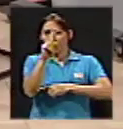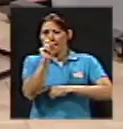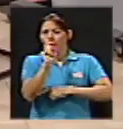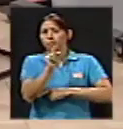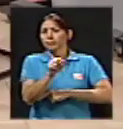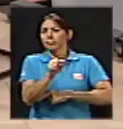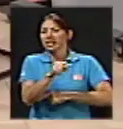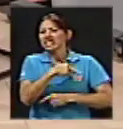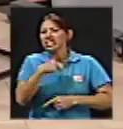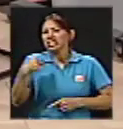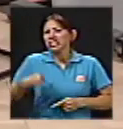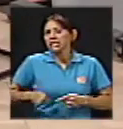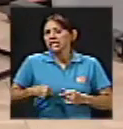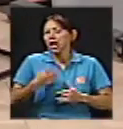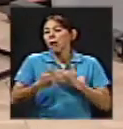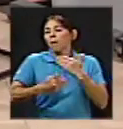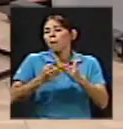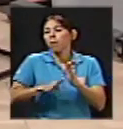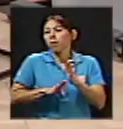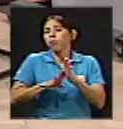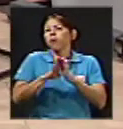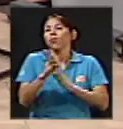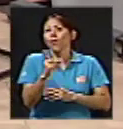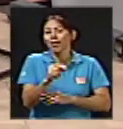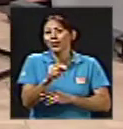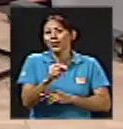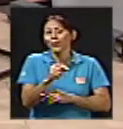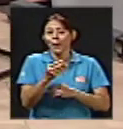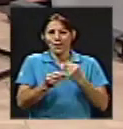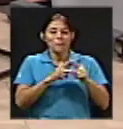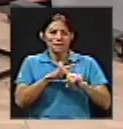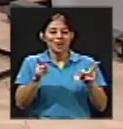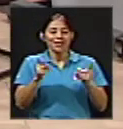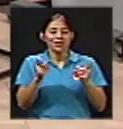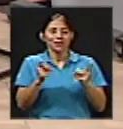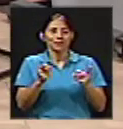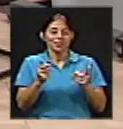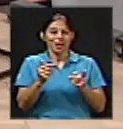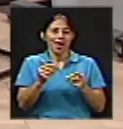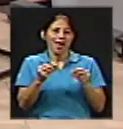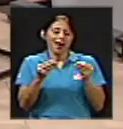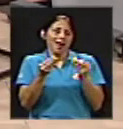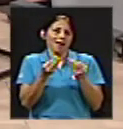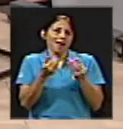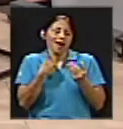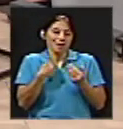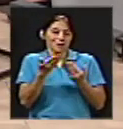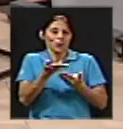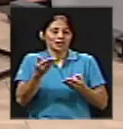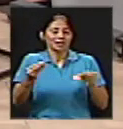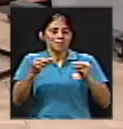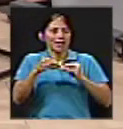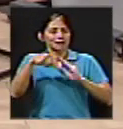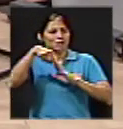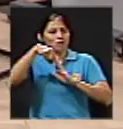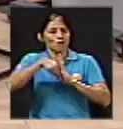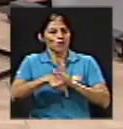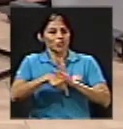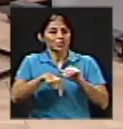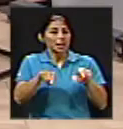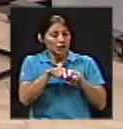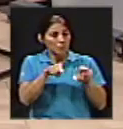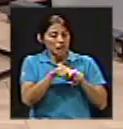China, si es una señal, pero me parece que hay cosas más profundas. Por otro lado, si no entendí mal, la